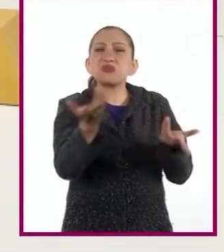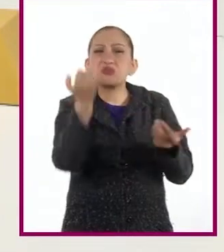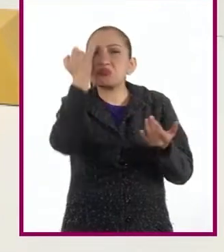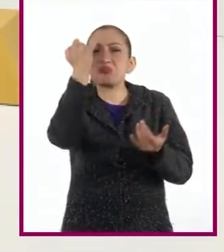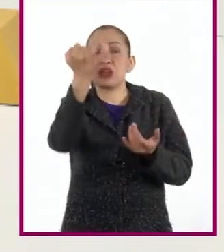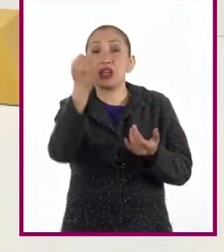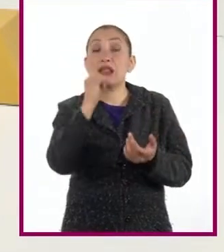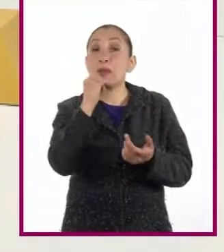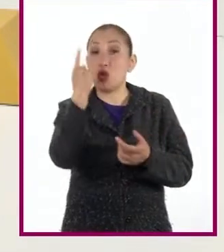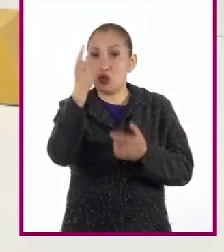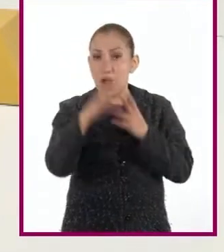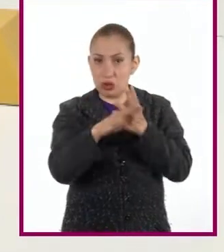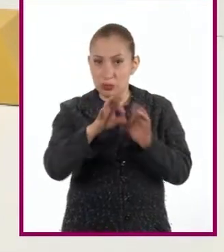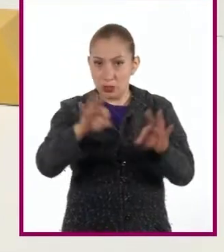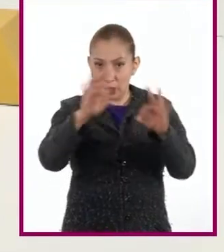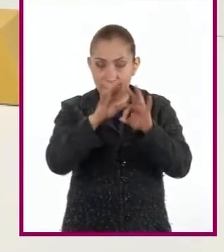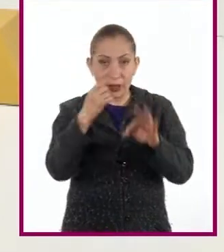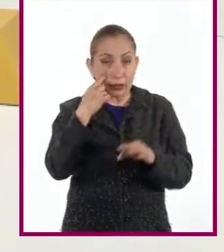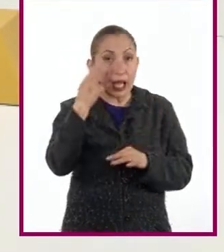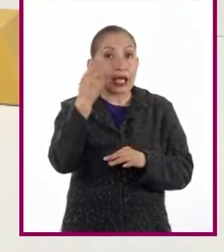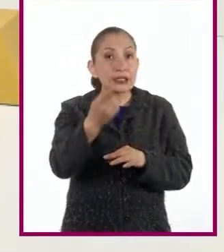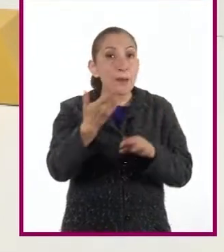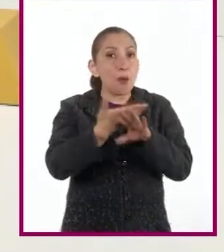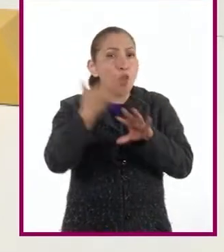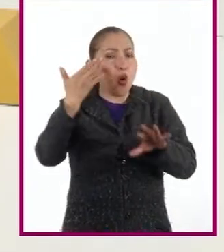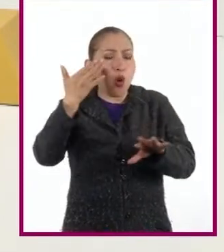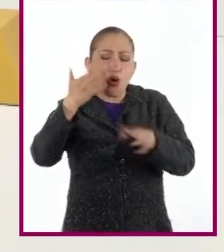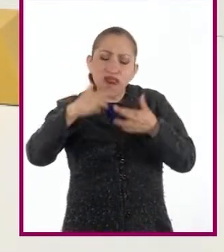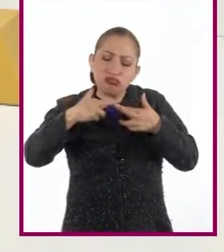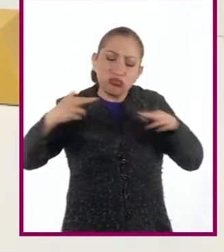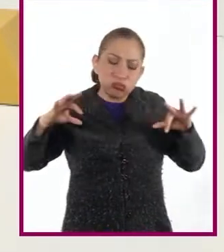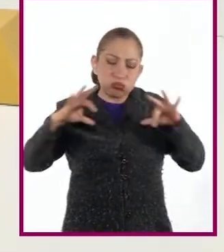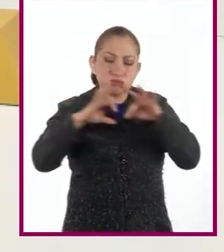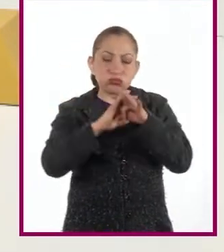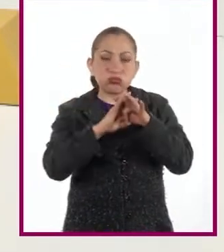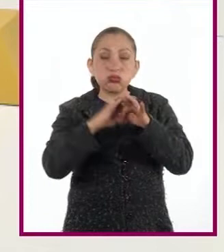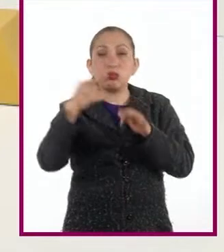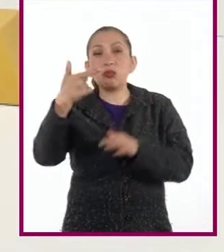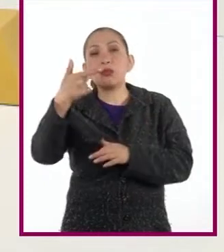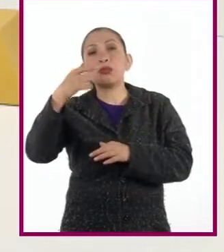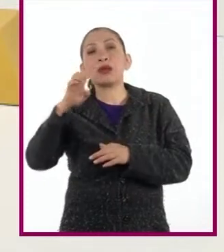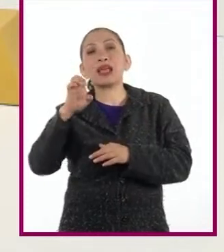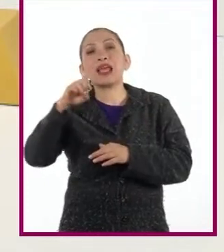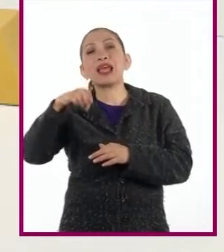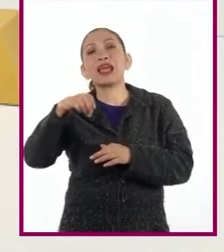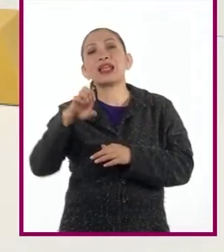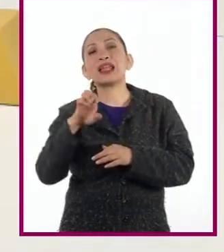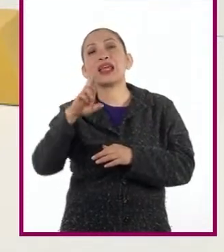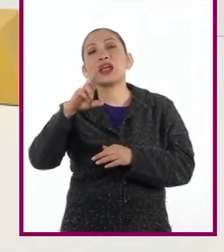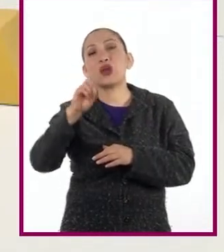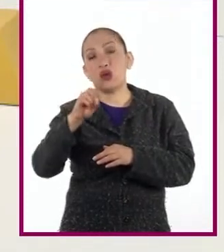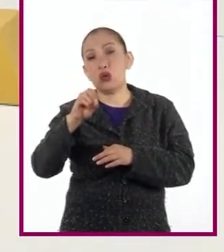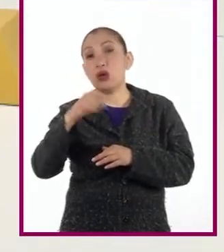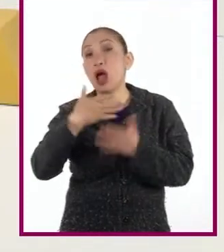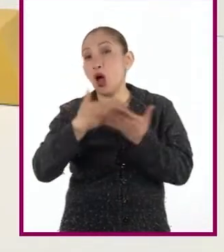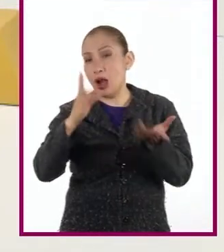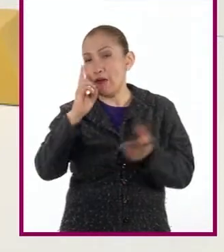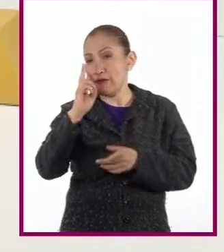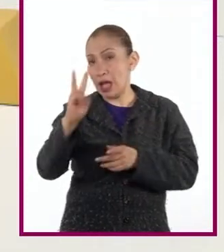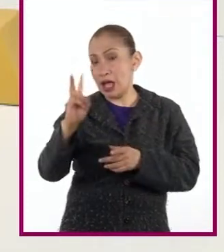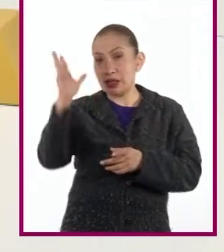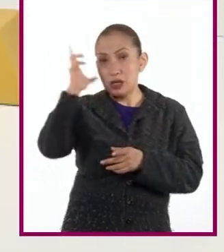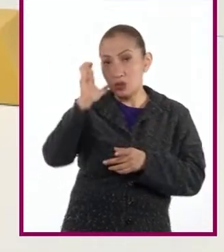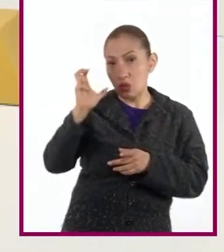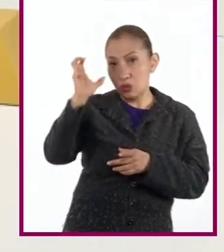quiero enfatizar que esto tiene un estrecho vínculo con el concepto de género. A continuación, les invito a que